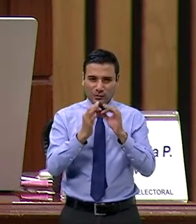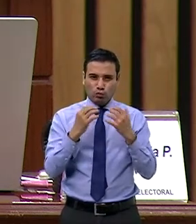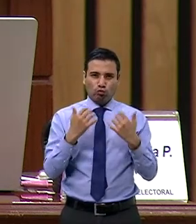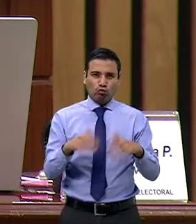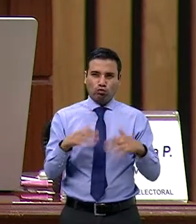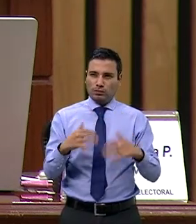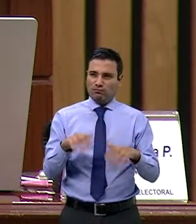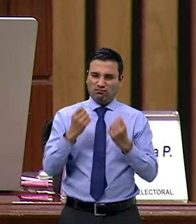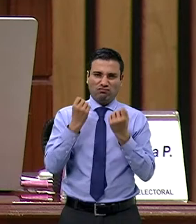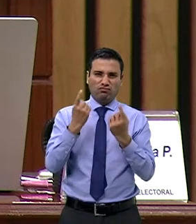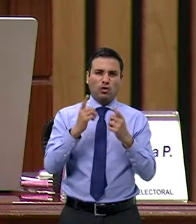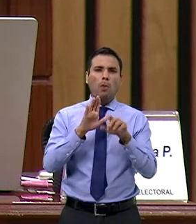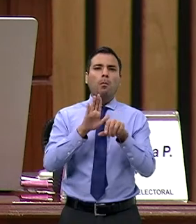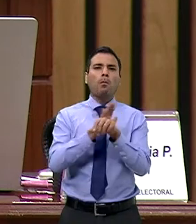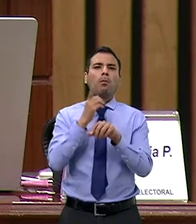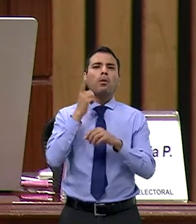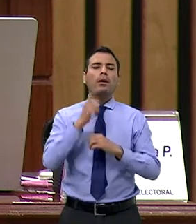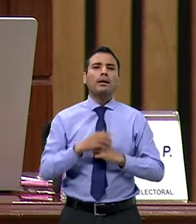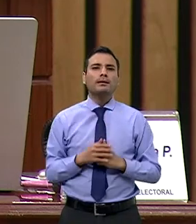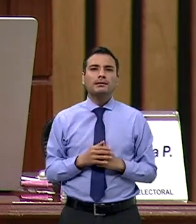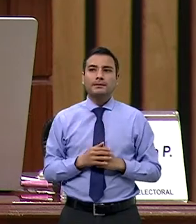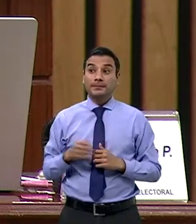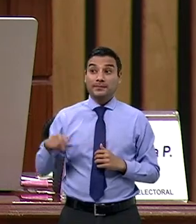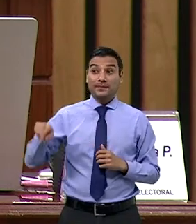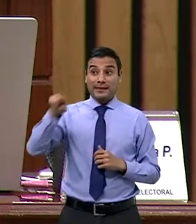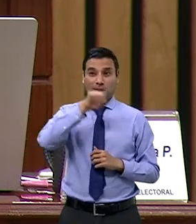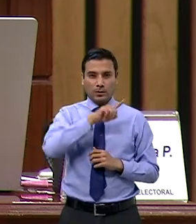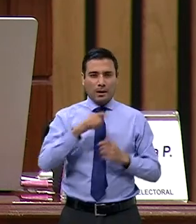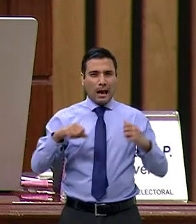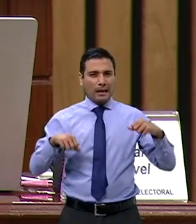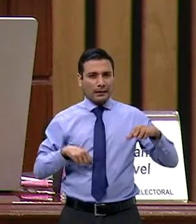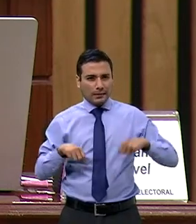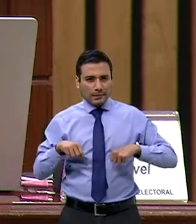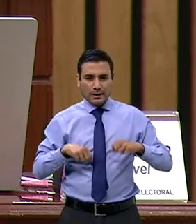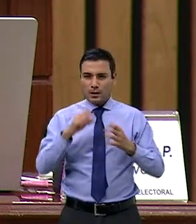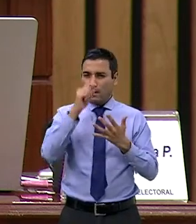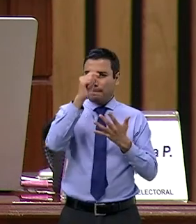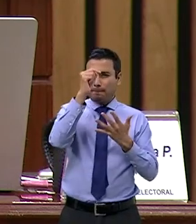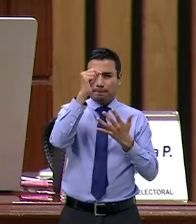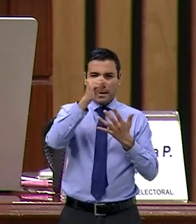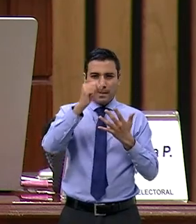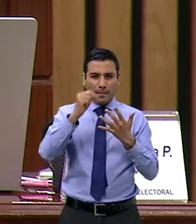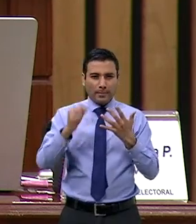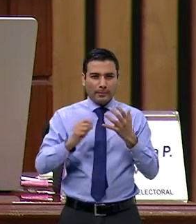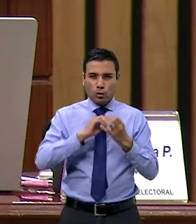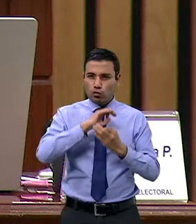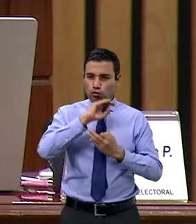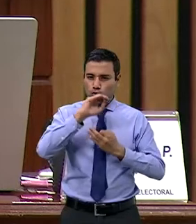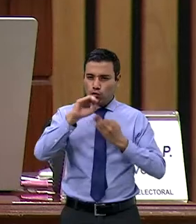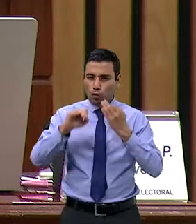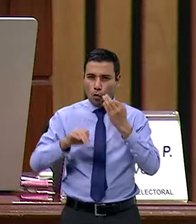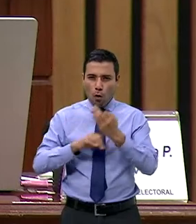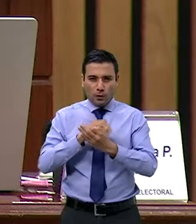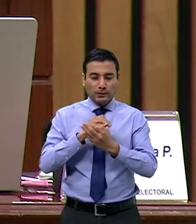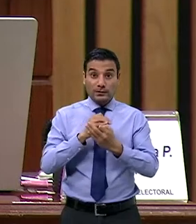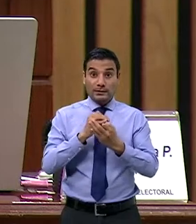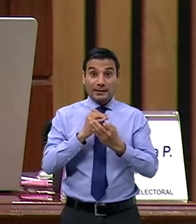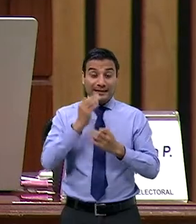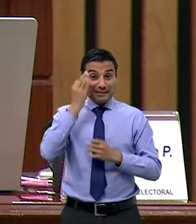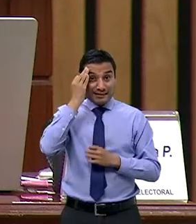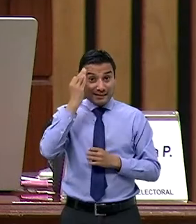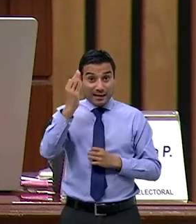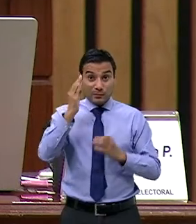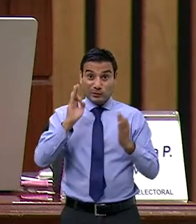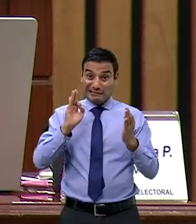reconocido porque han realizado todas y cada una de las actividades necesarias para la realización de la consulta a muy poco tiempo de